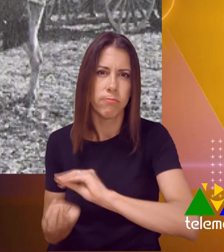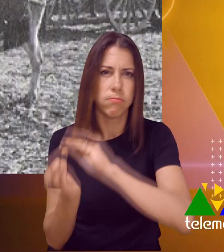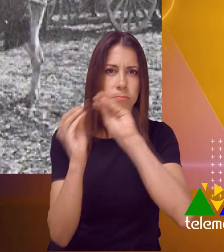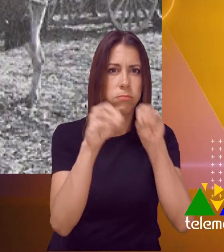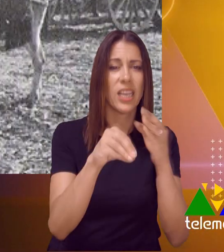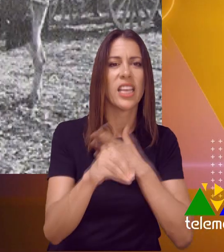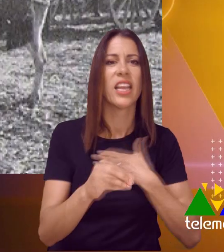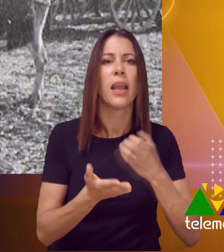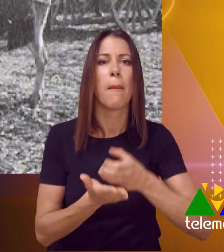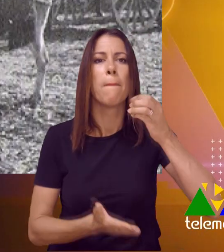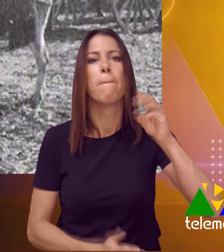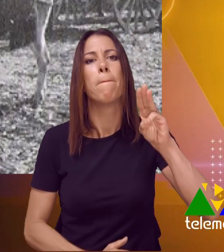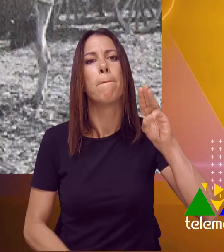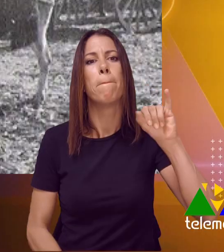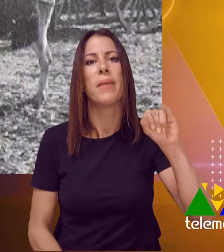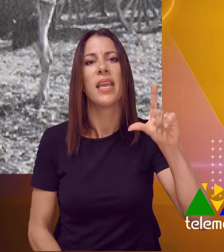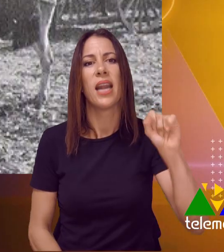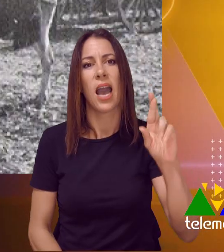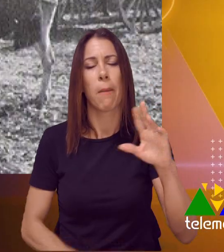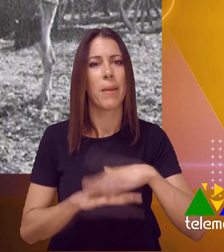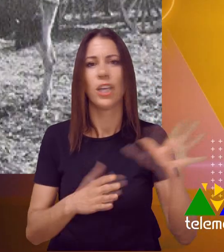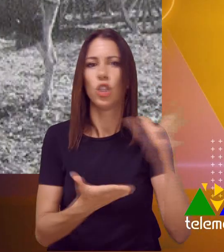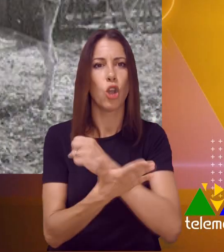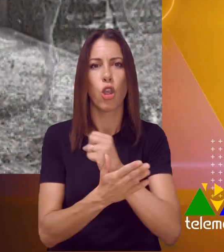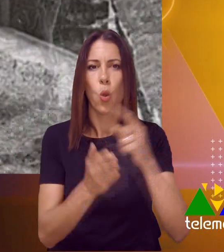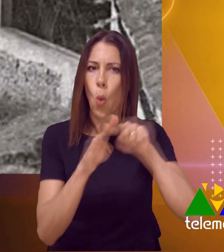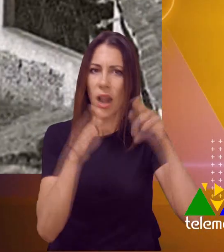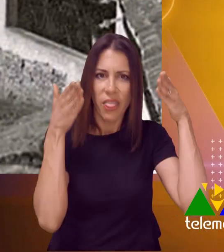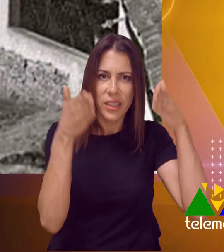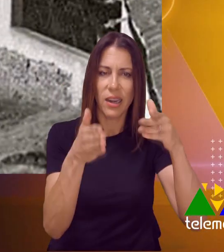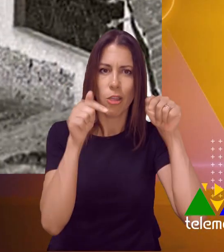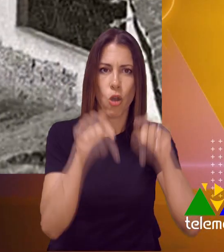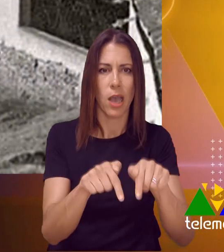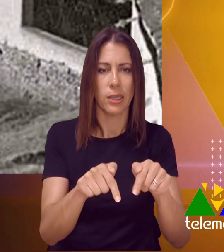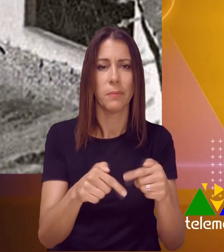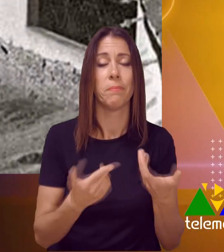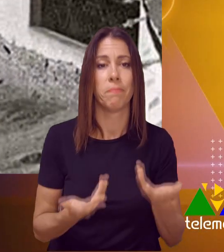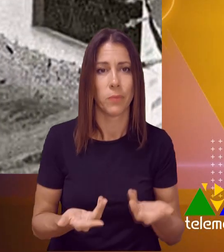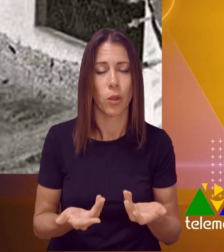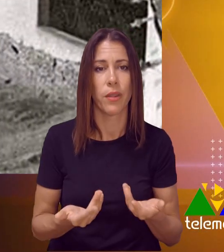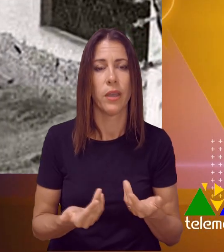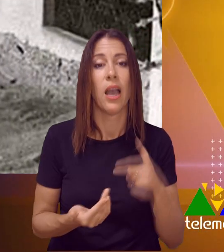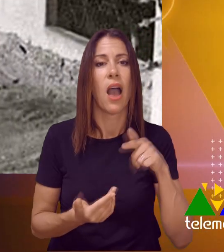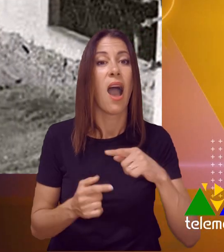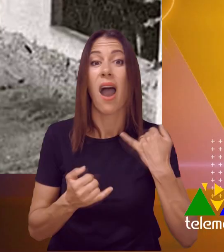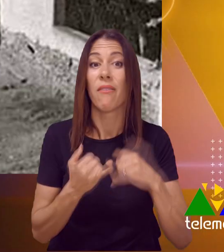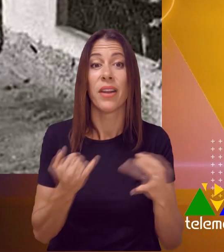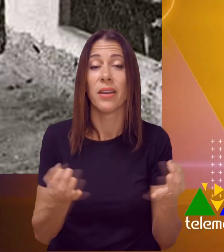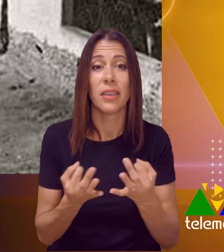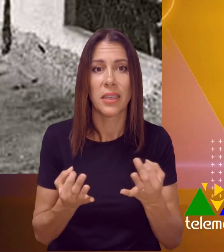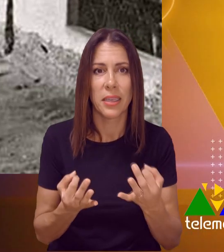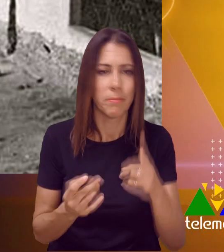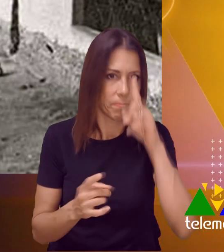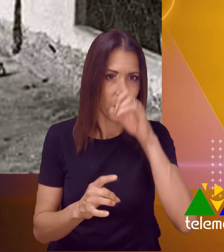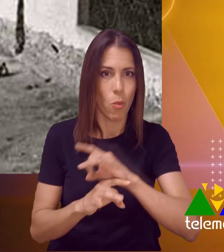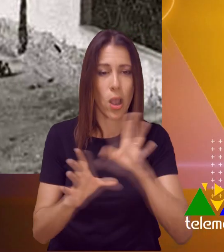Pilar y centralizarlo. Desmonta instalaciones fabriles y tal. Eso que genera, pues